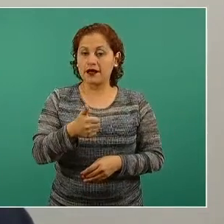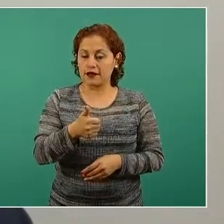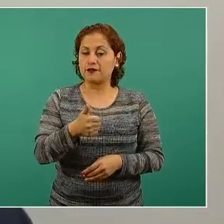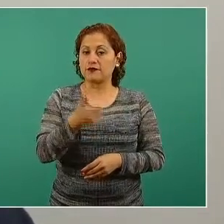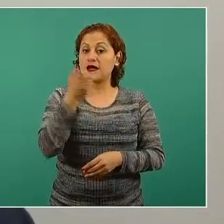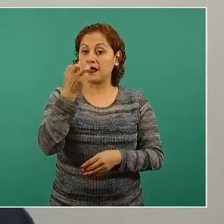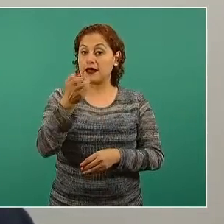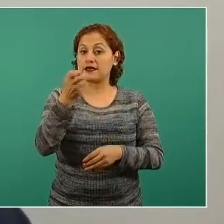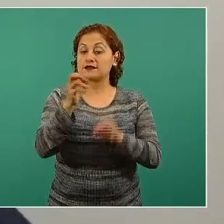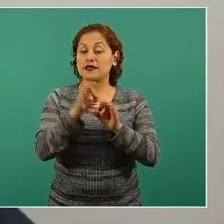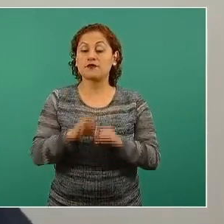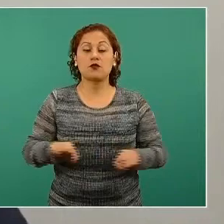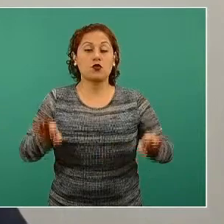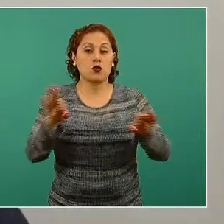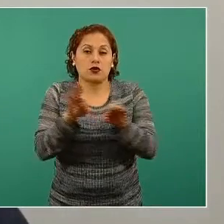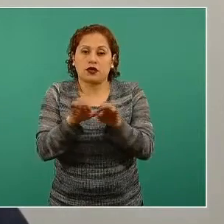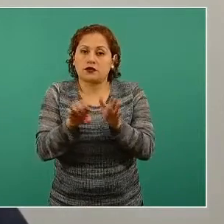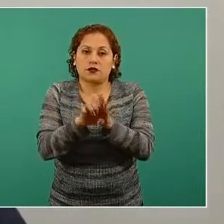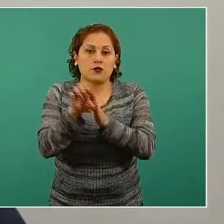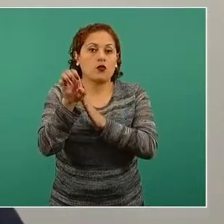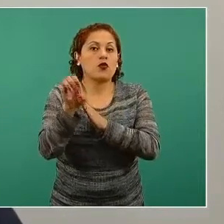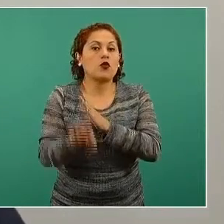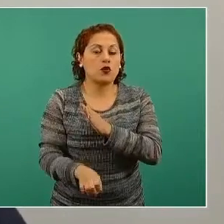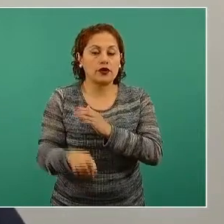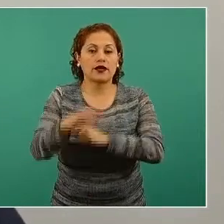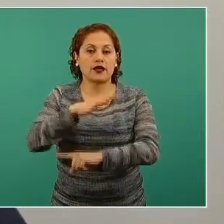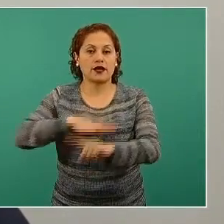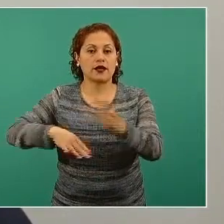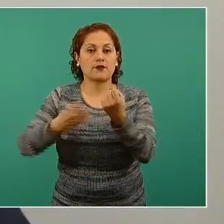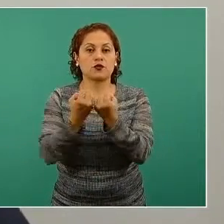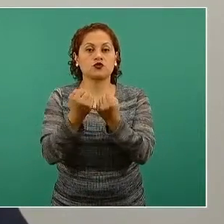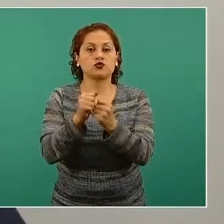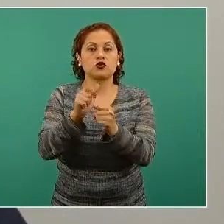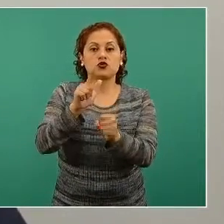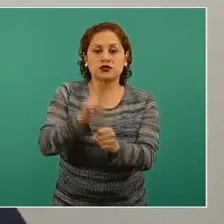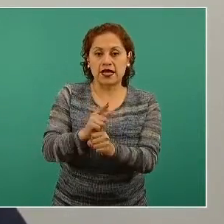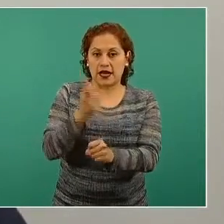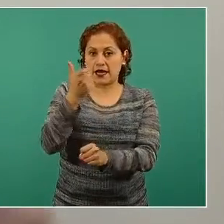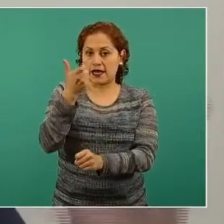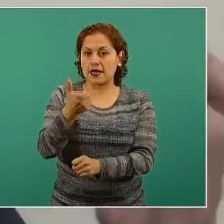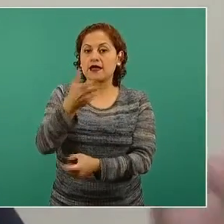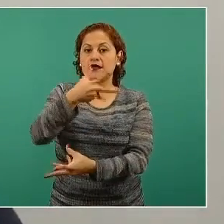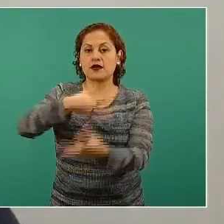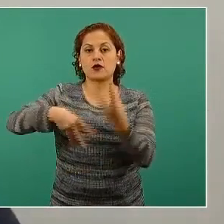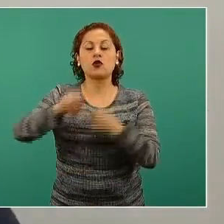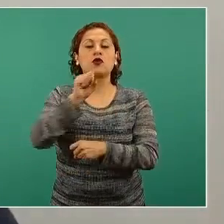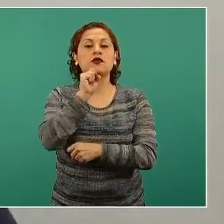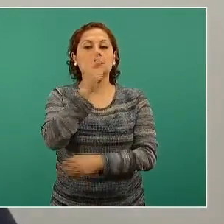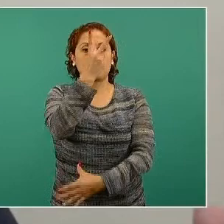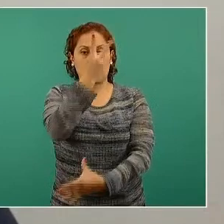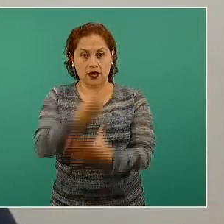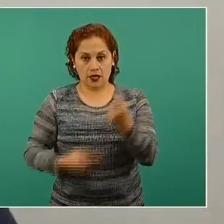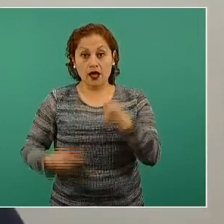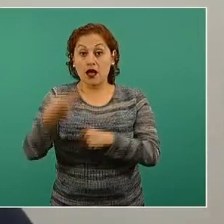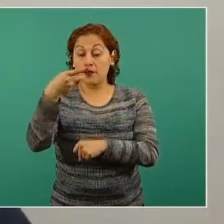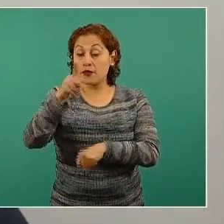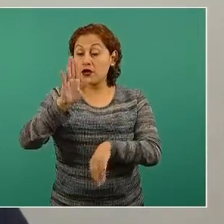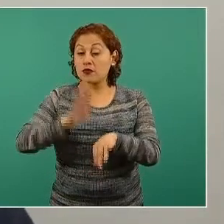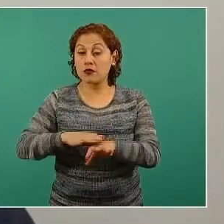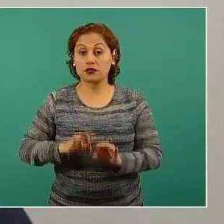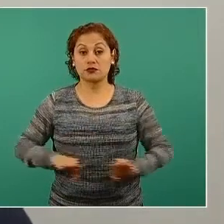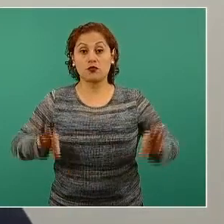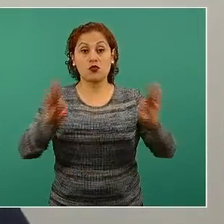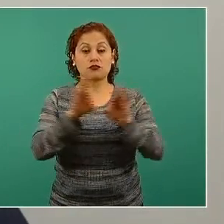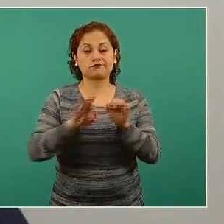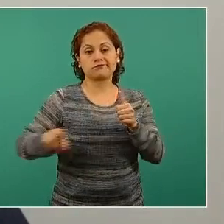importantemente todo lo que tiene que ver en el esquema socioeconómico. Sin embargo, obviamente siempre se prioriza la salud y la vida,